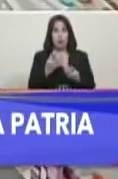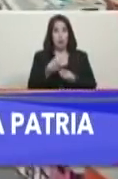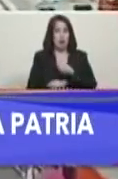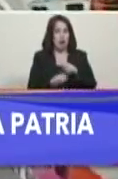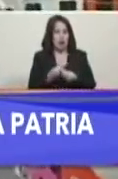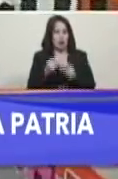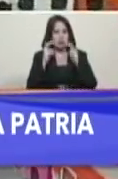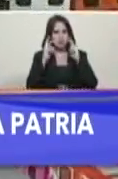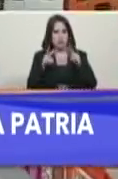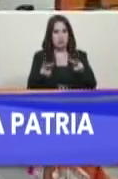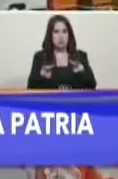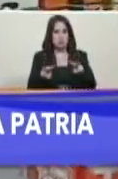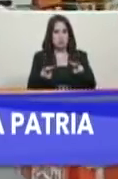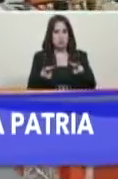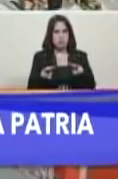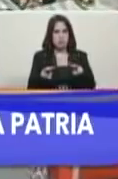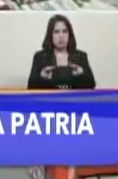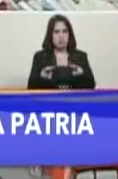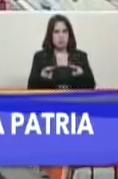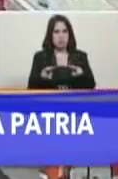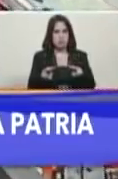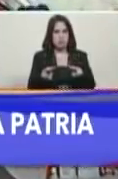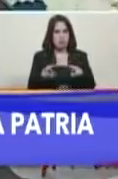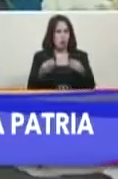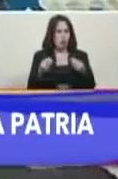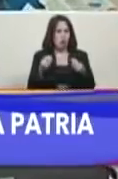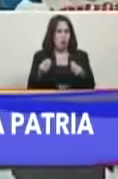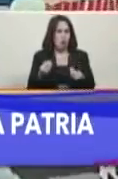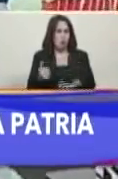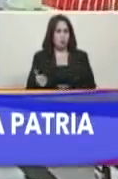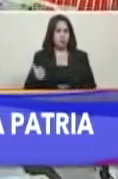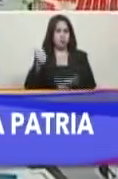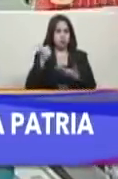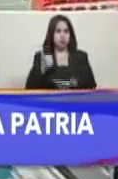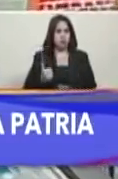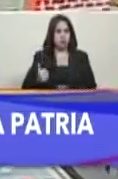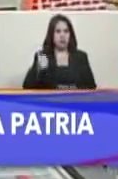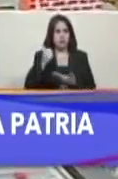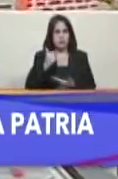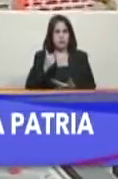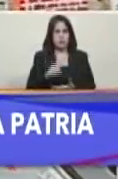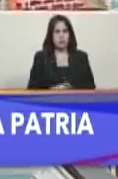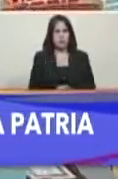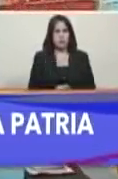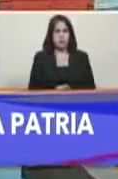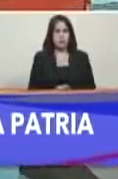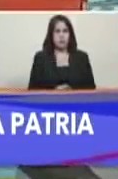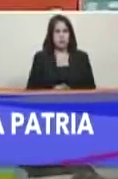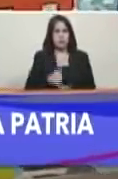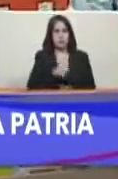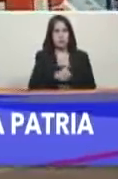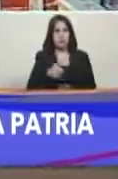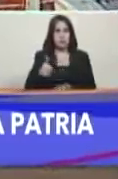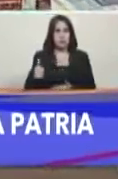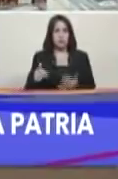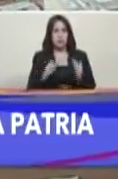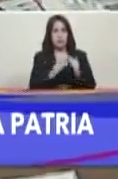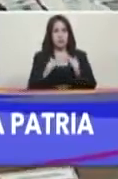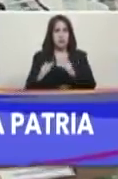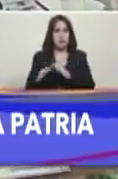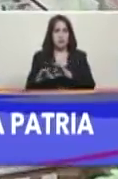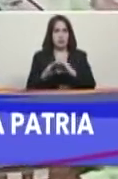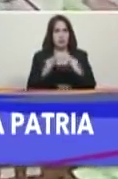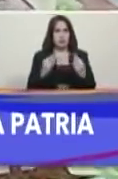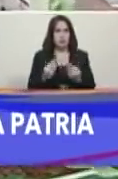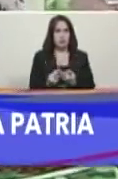podido visualizar cuáles son los beneficios que ha llegado a cada hogar, a cada familia del pueblo